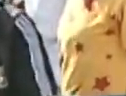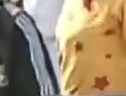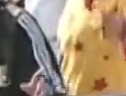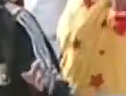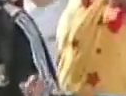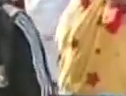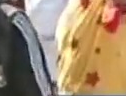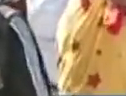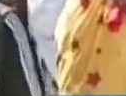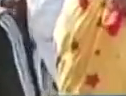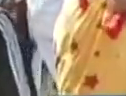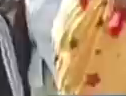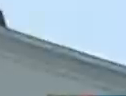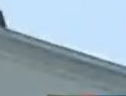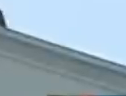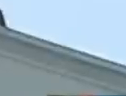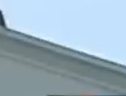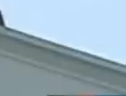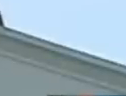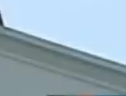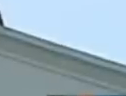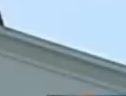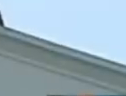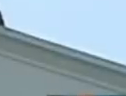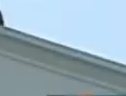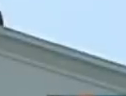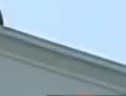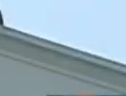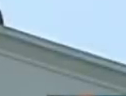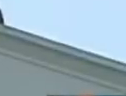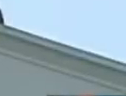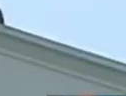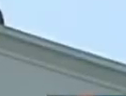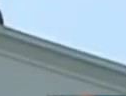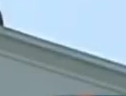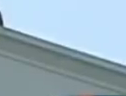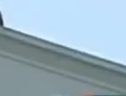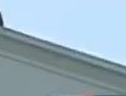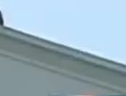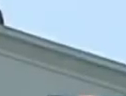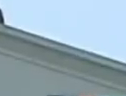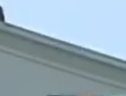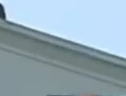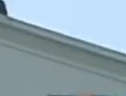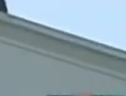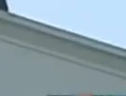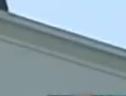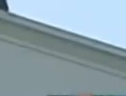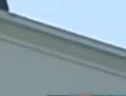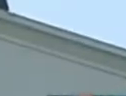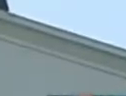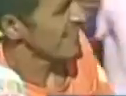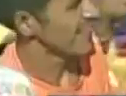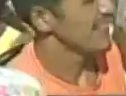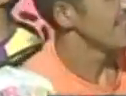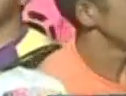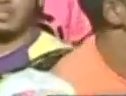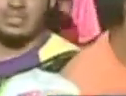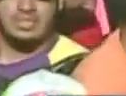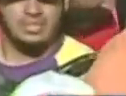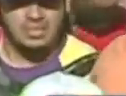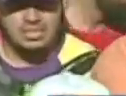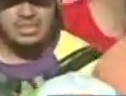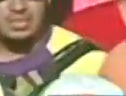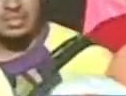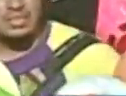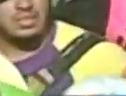es estar en la calle desplegados de manera creativa toda la semana. Y a partir del próximo sábado, el Gran Polo ha convocado a grandes movilizaciones en